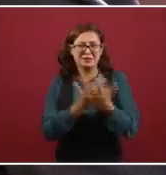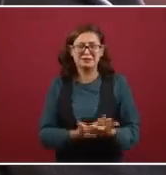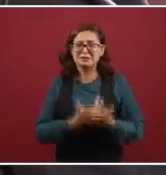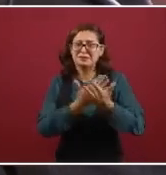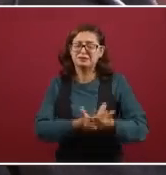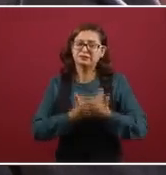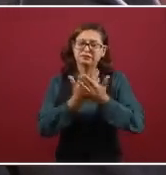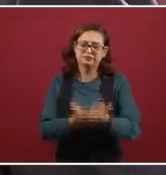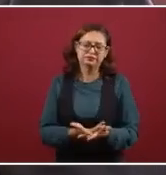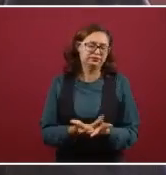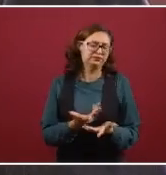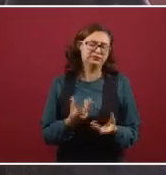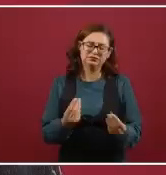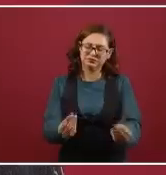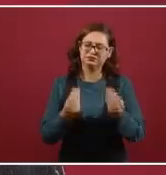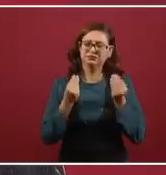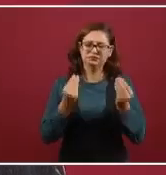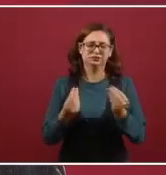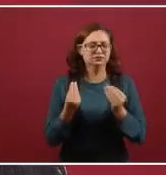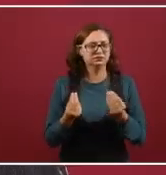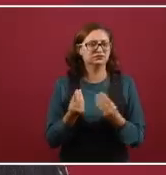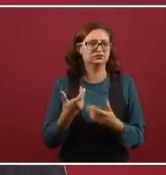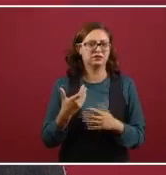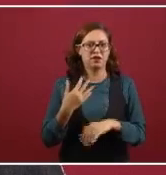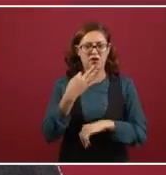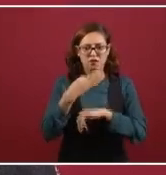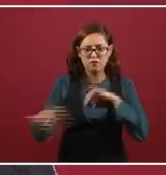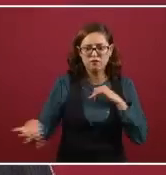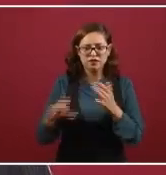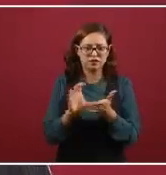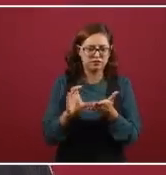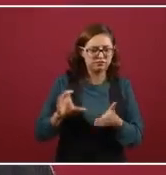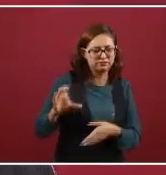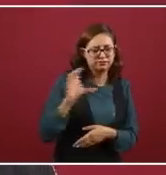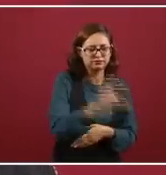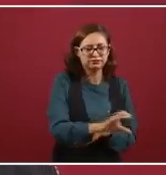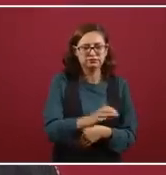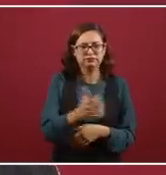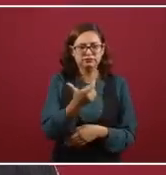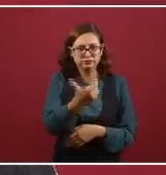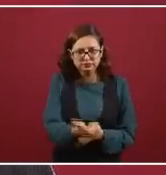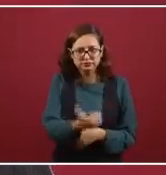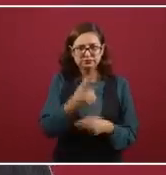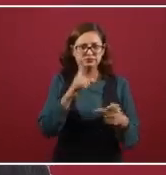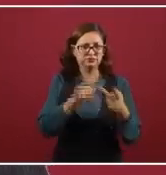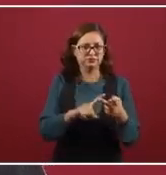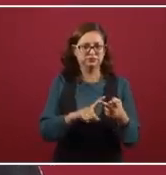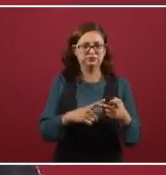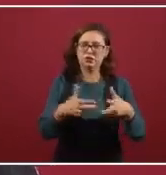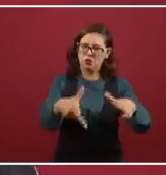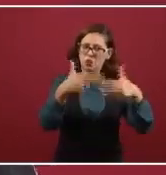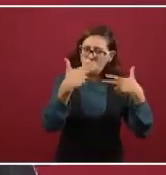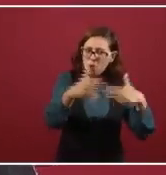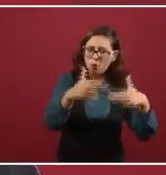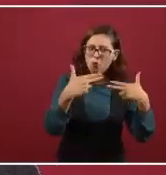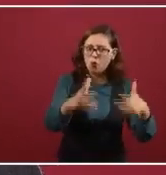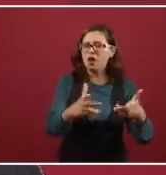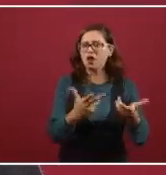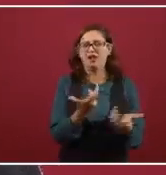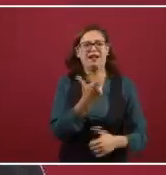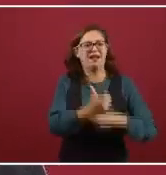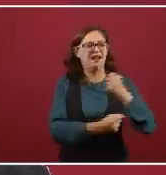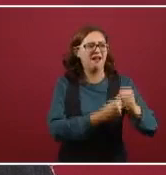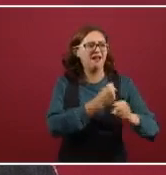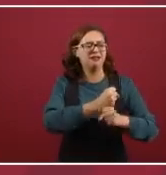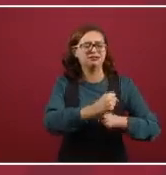liquidaciones, muchos trabajadores que están en huelga desde hace